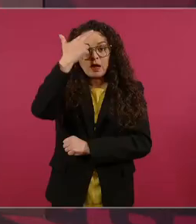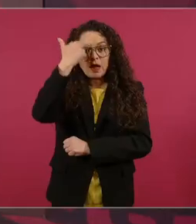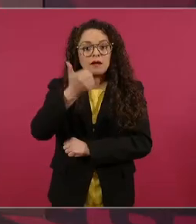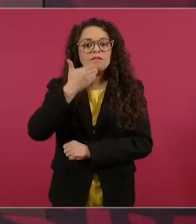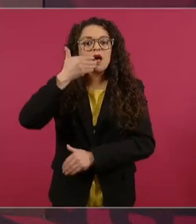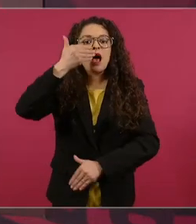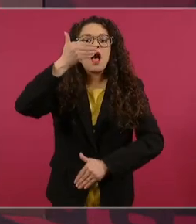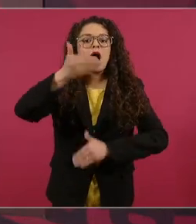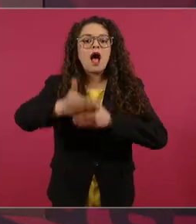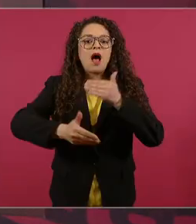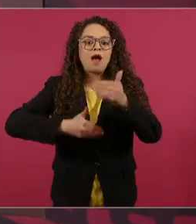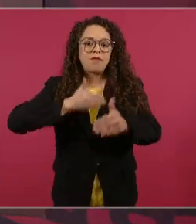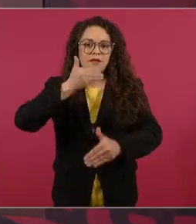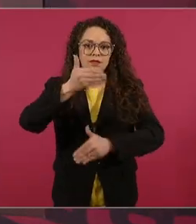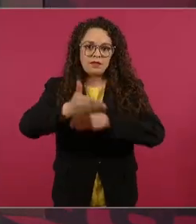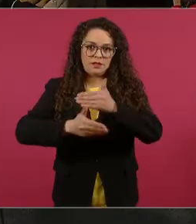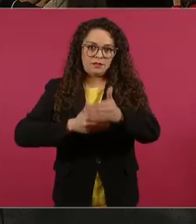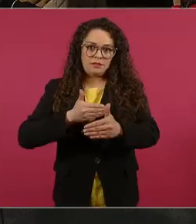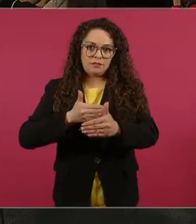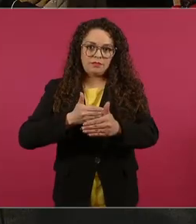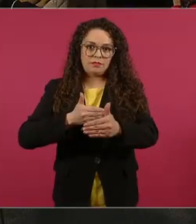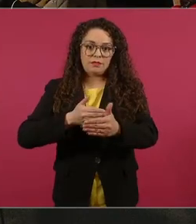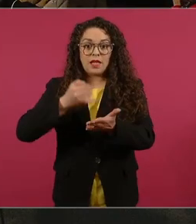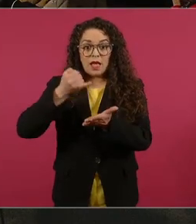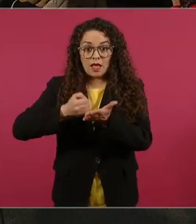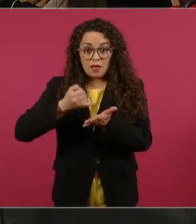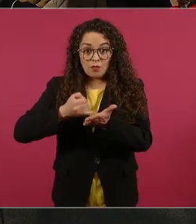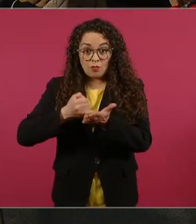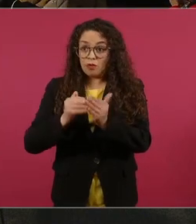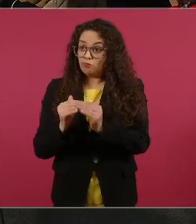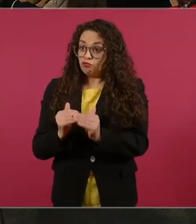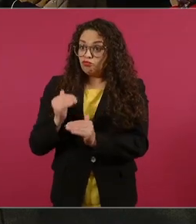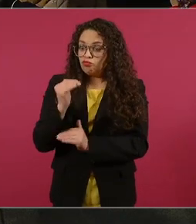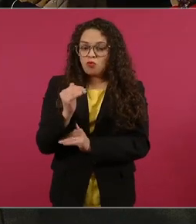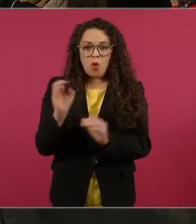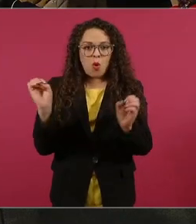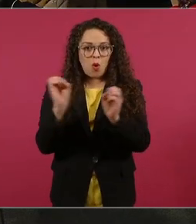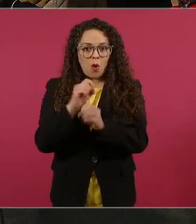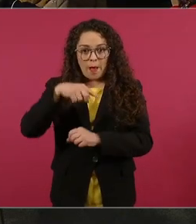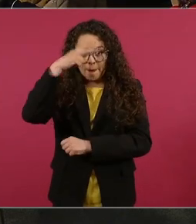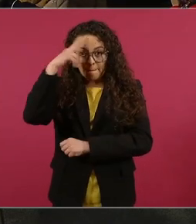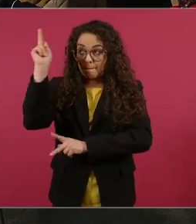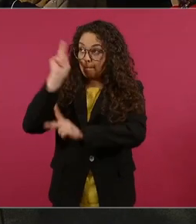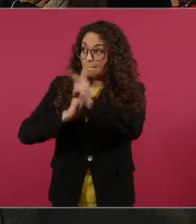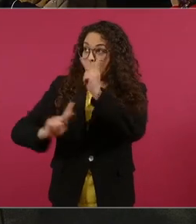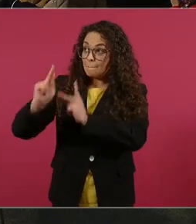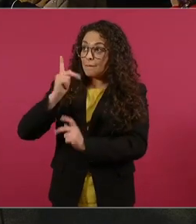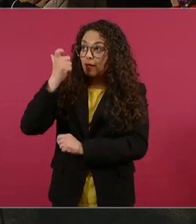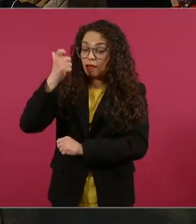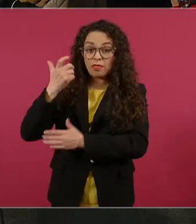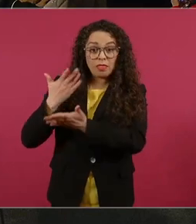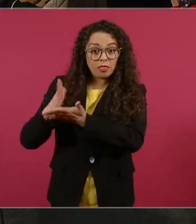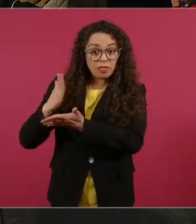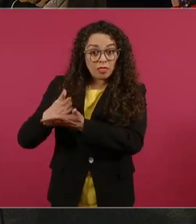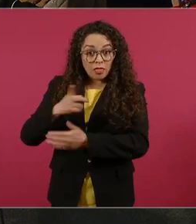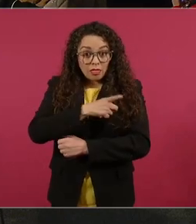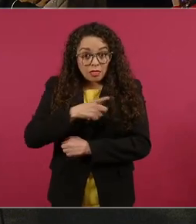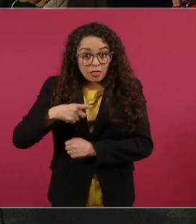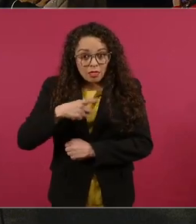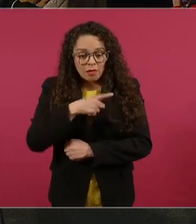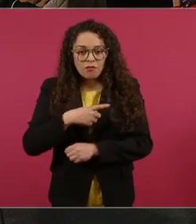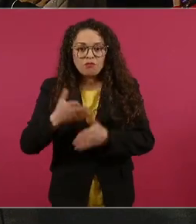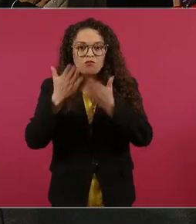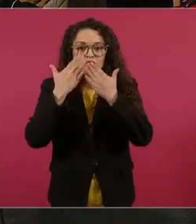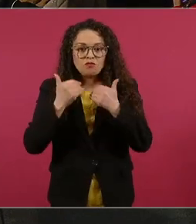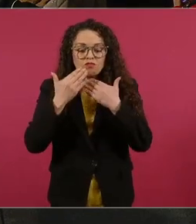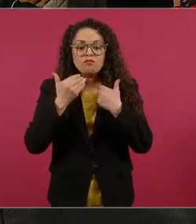No hemos aumentado impuestos, no se ha endeudado al país, no hay gasolinazos y tenemos